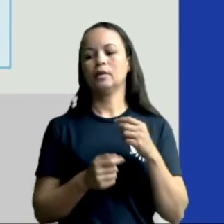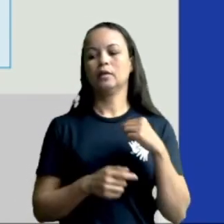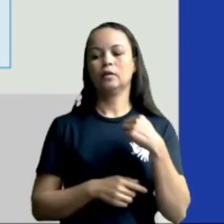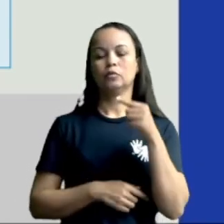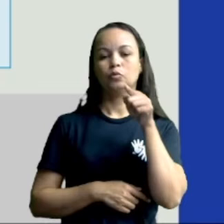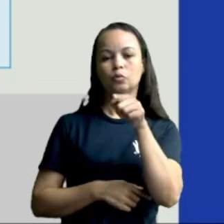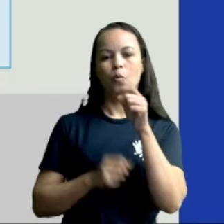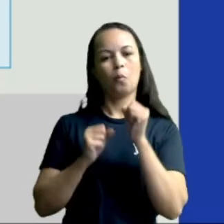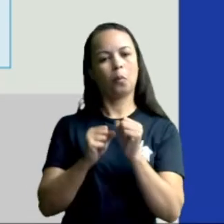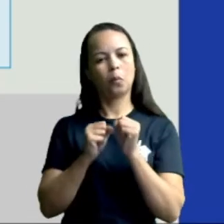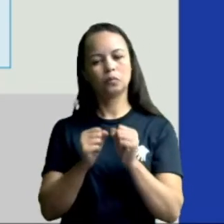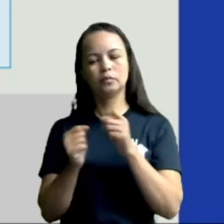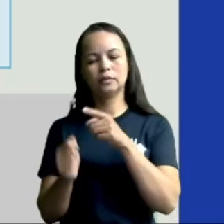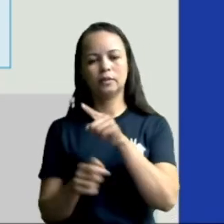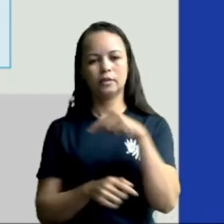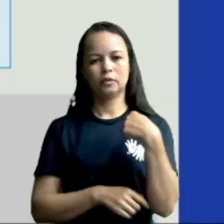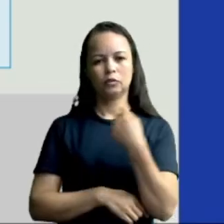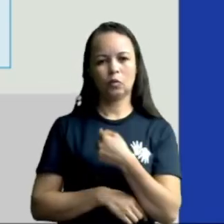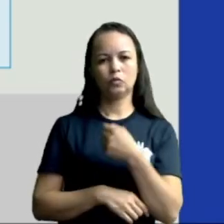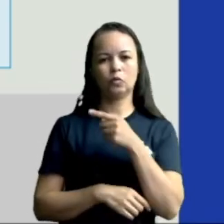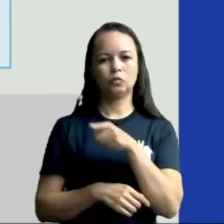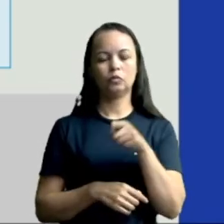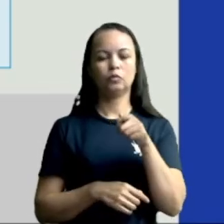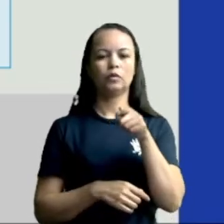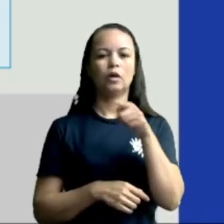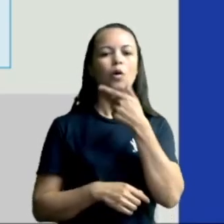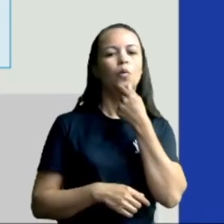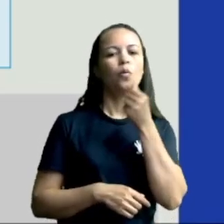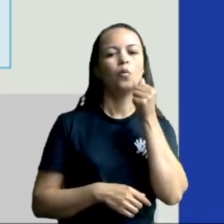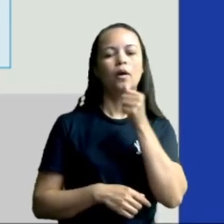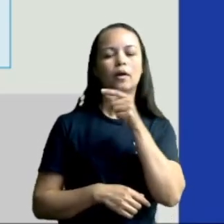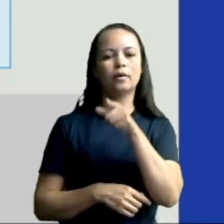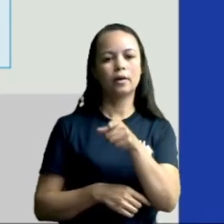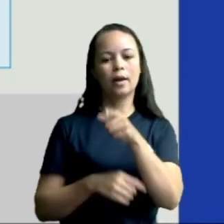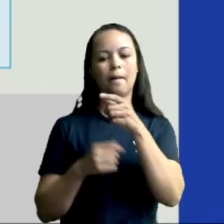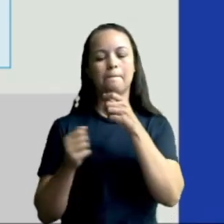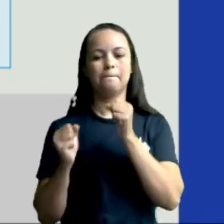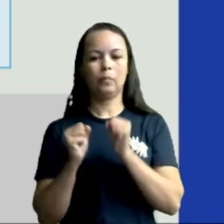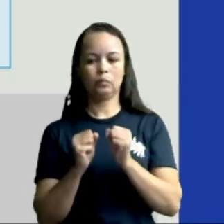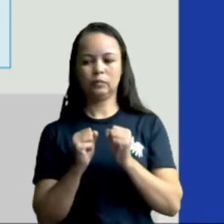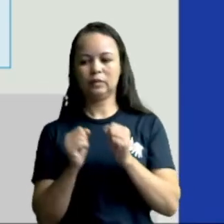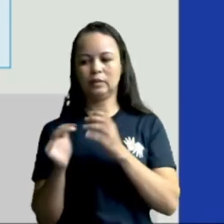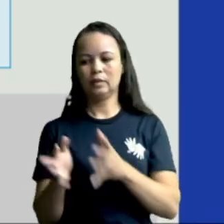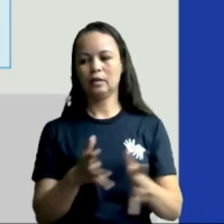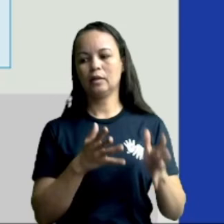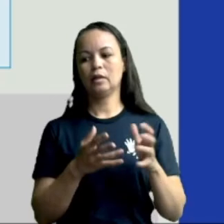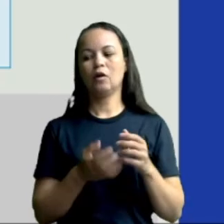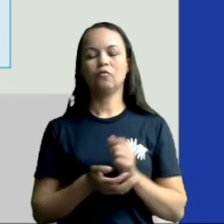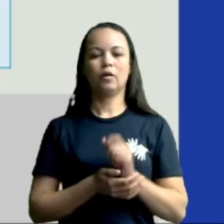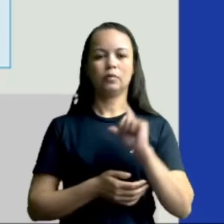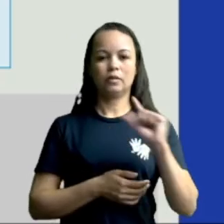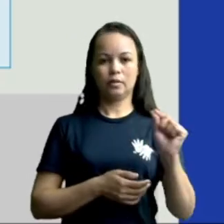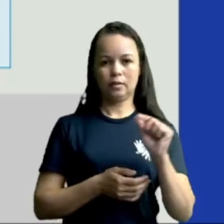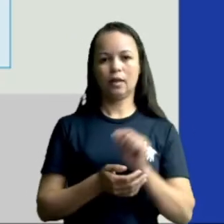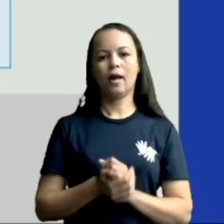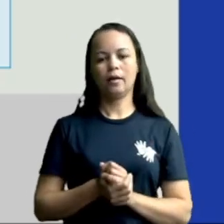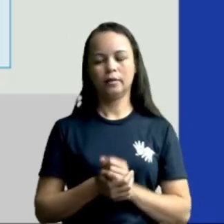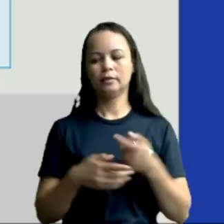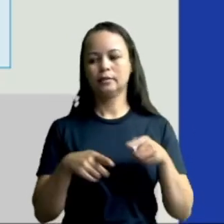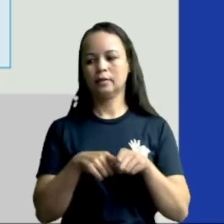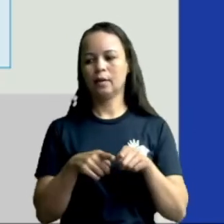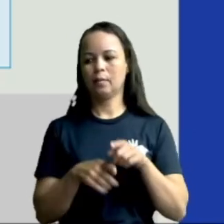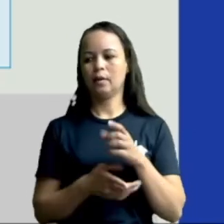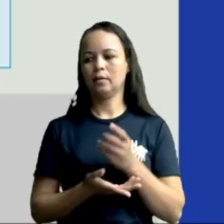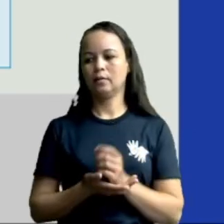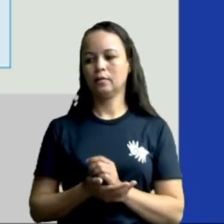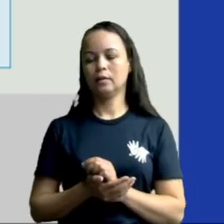nosotros pondríamos, vosotros pondrías, ellos pondrían. A mesma coisa o verbo salir e o verbo